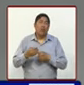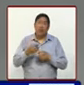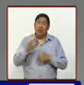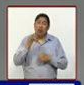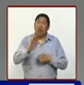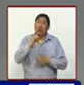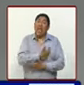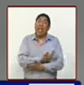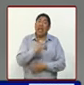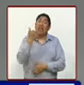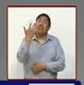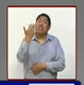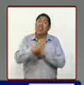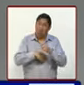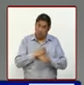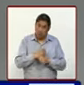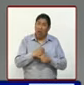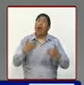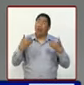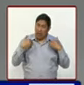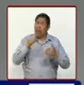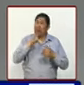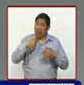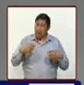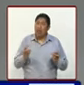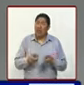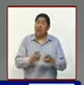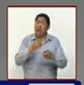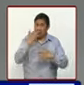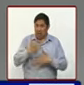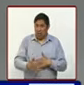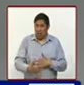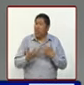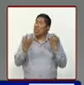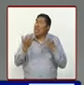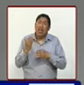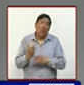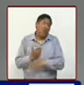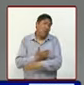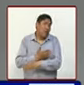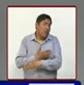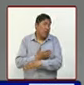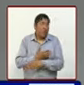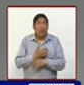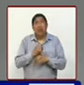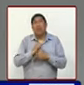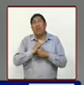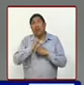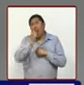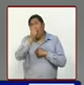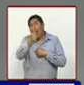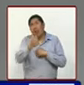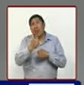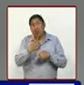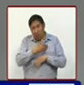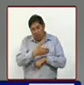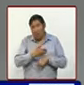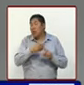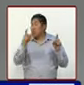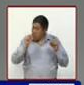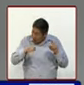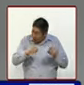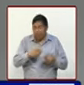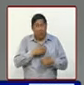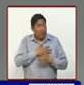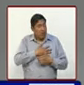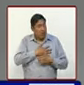años, leucemia, tipo B. Ella quiere salir adelante, quiere recuperarse. Viene un camino largo, sí, pero el corazón de los paseños, el